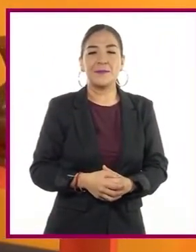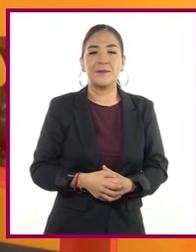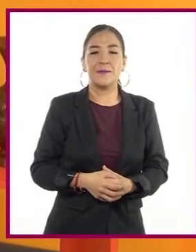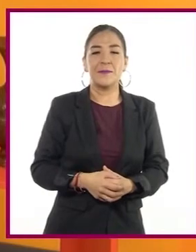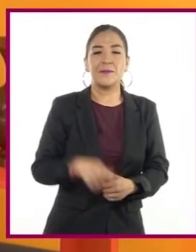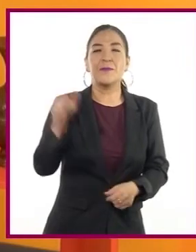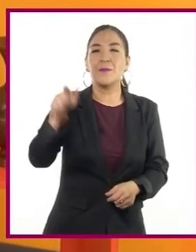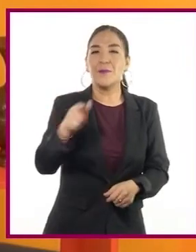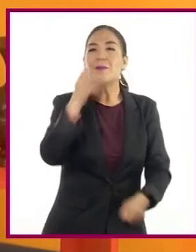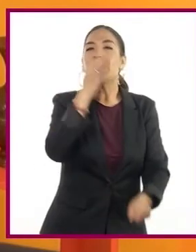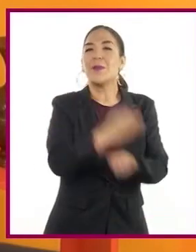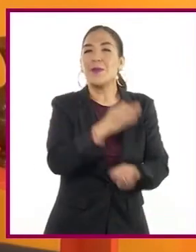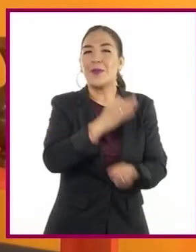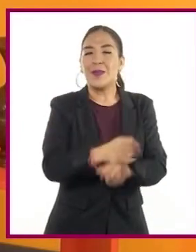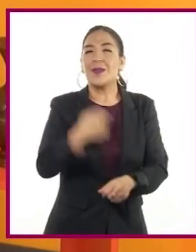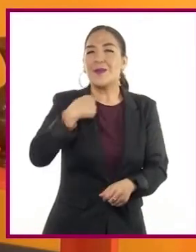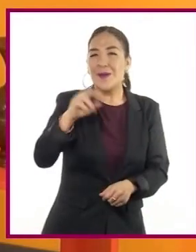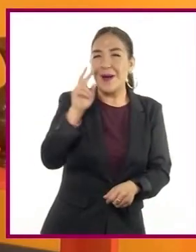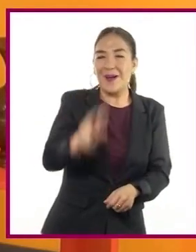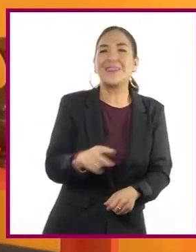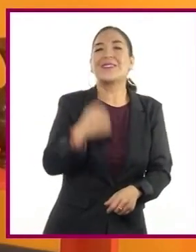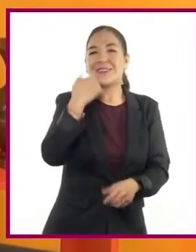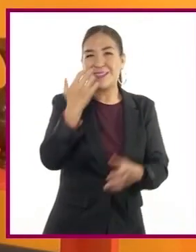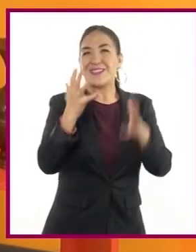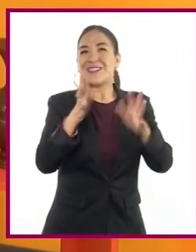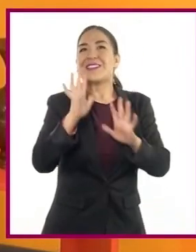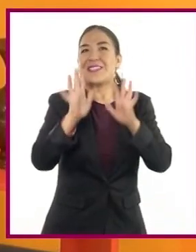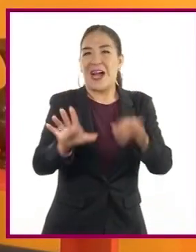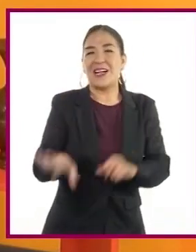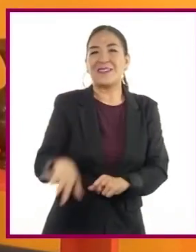Créeme que no hay algo que desee más que eso.